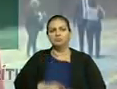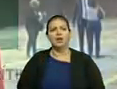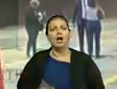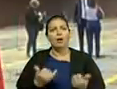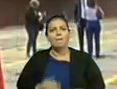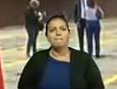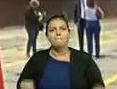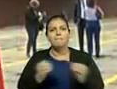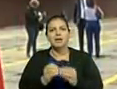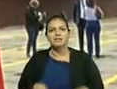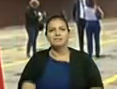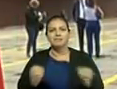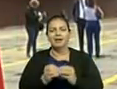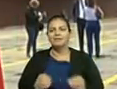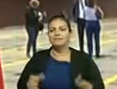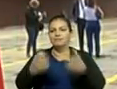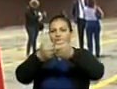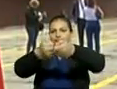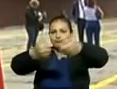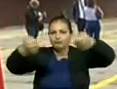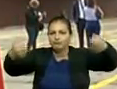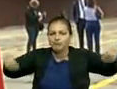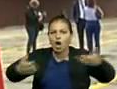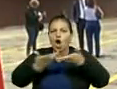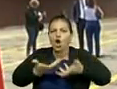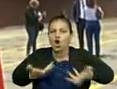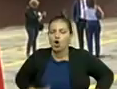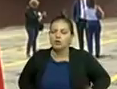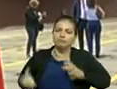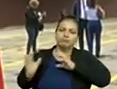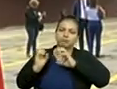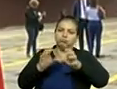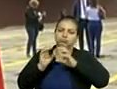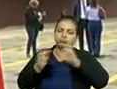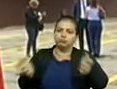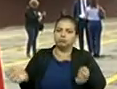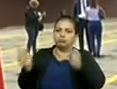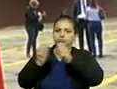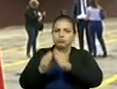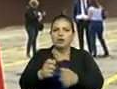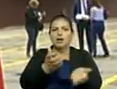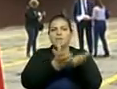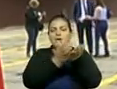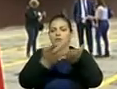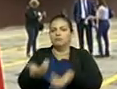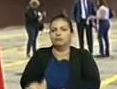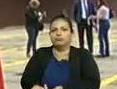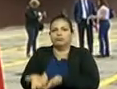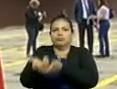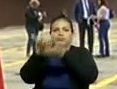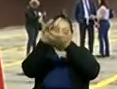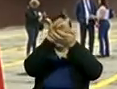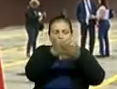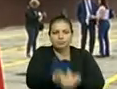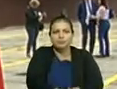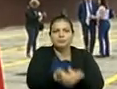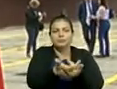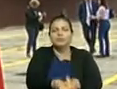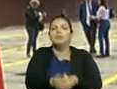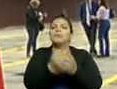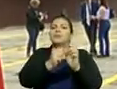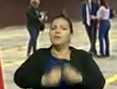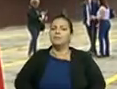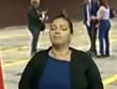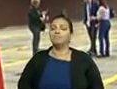contenedores. Una obra que se esperó por más de 60 años y que en este momento entra a una fase de comprobación. Sin embargo, la